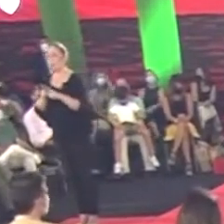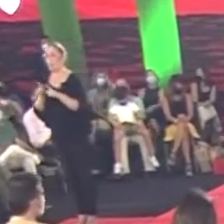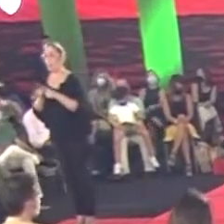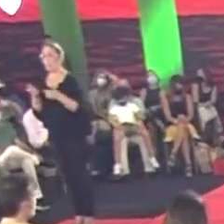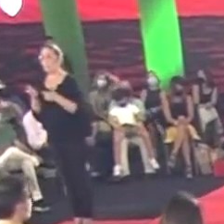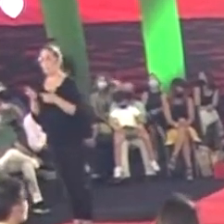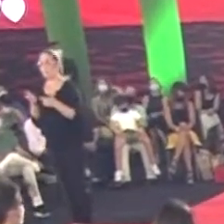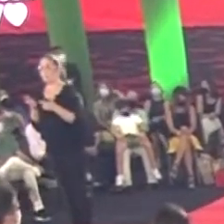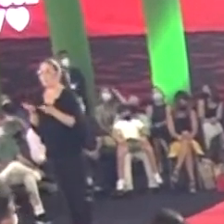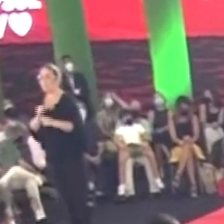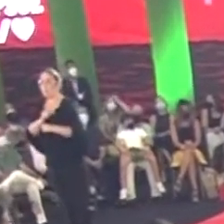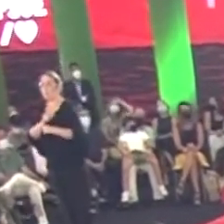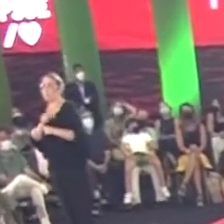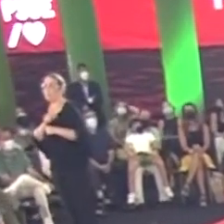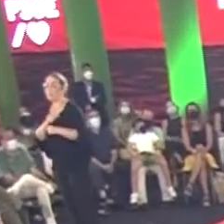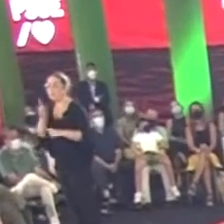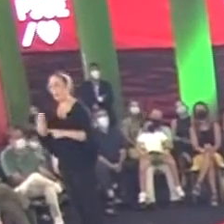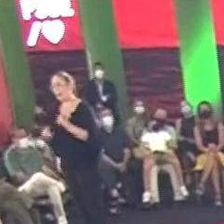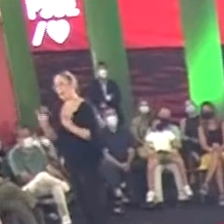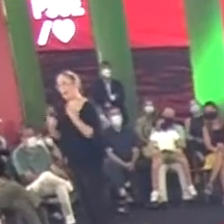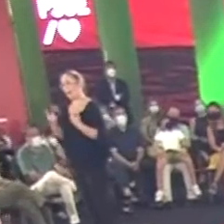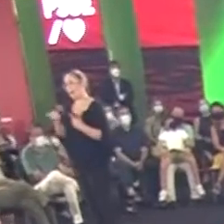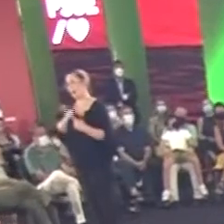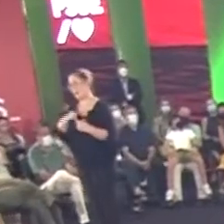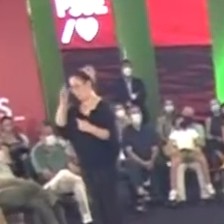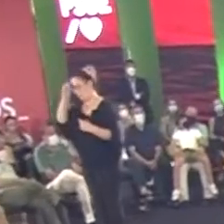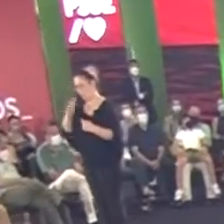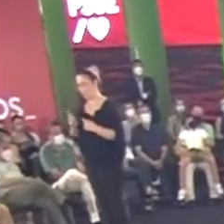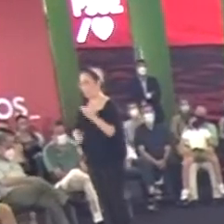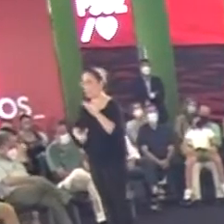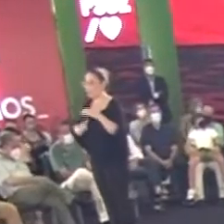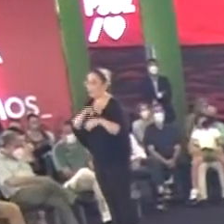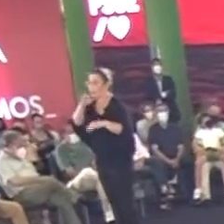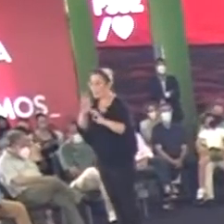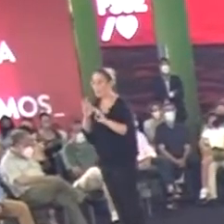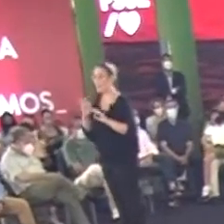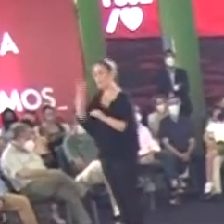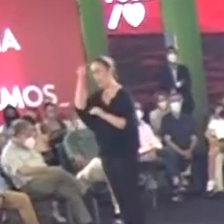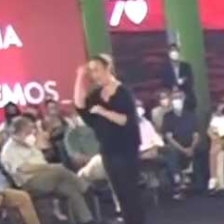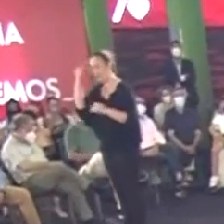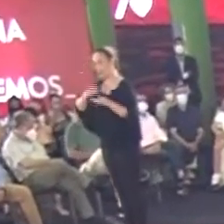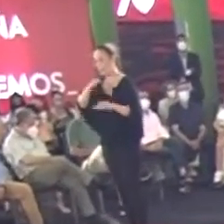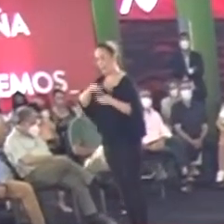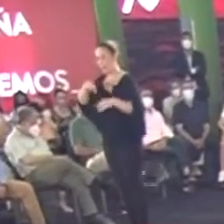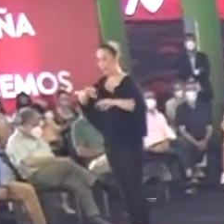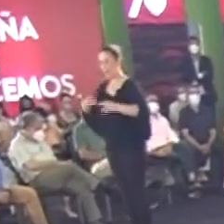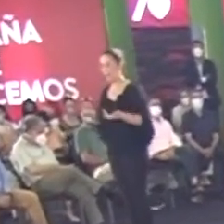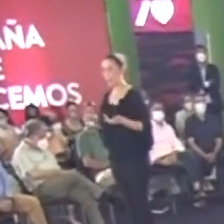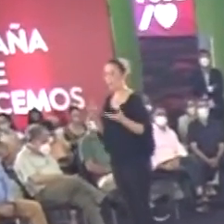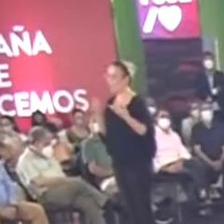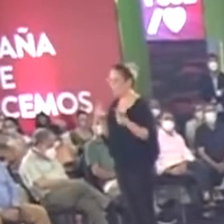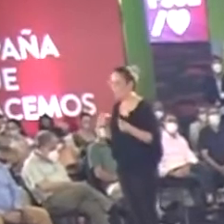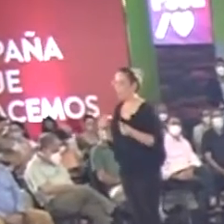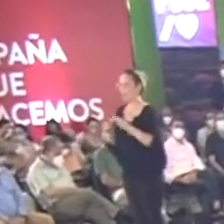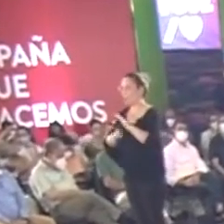de cola. Y también hay veces que no hemos sabido aprovechar suficientemente el talento, la capacidad y la materia prima de esta tierra, que tiene mucho